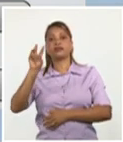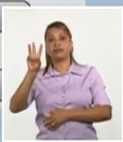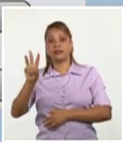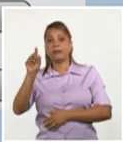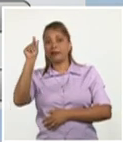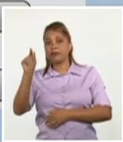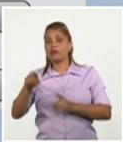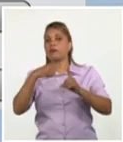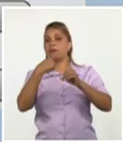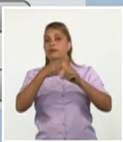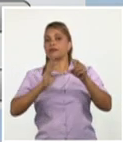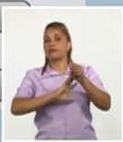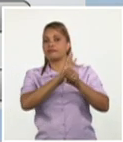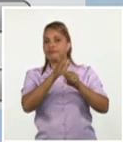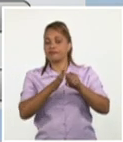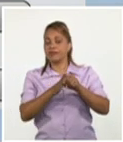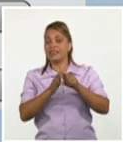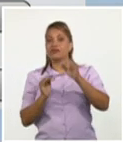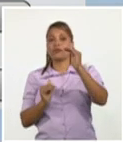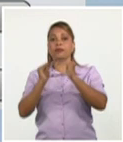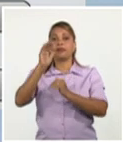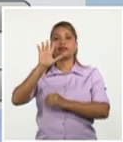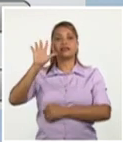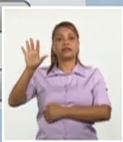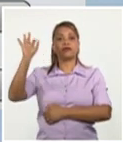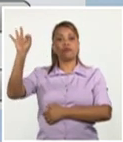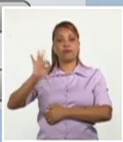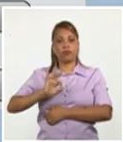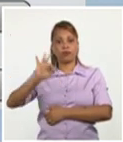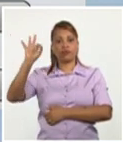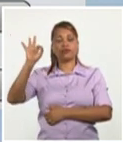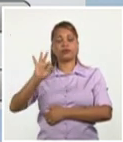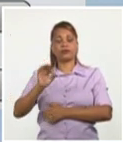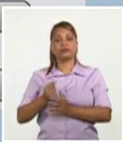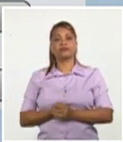pues sobrepase el 5%. Estamos hablando del